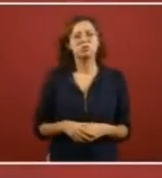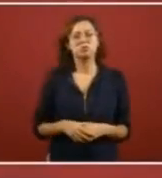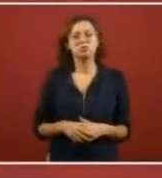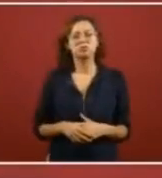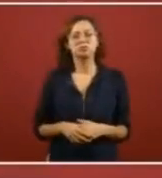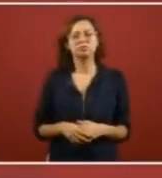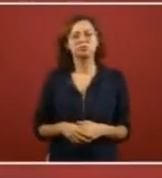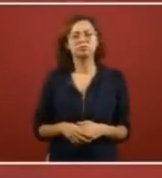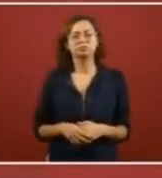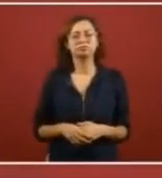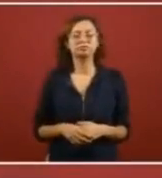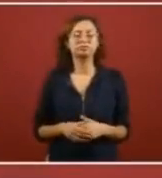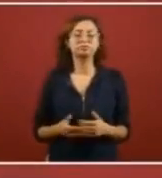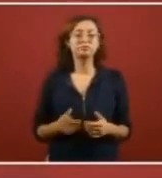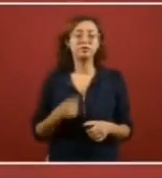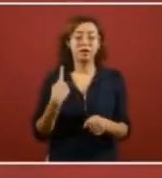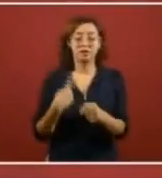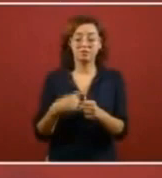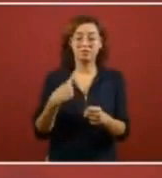para hemodiálisis,